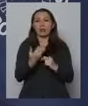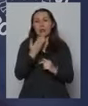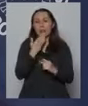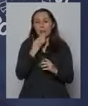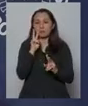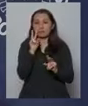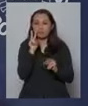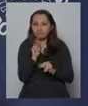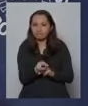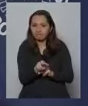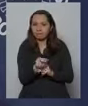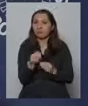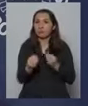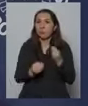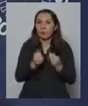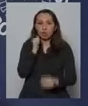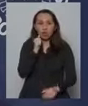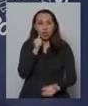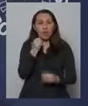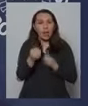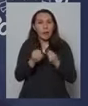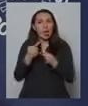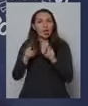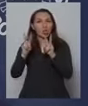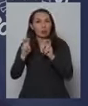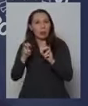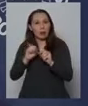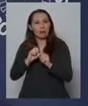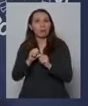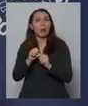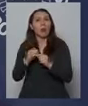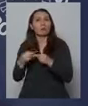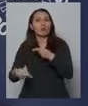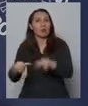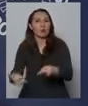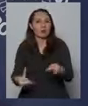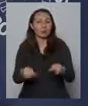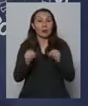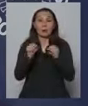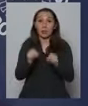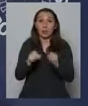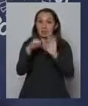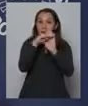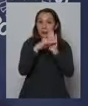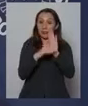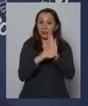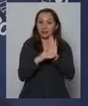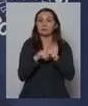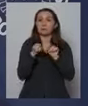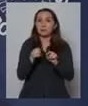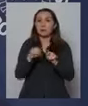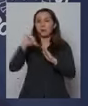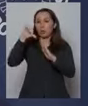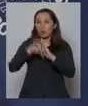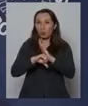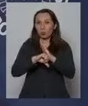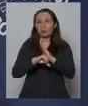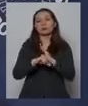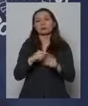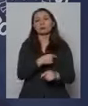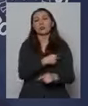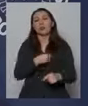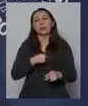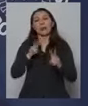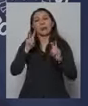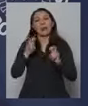estamos atentos a ir mirándolo todos los días. Es por ello que esta medida, esta cuarentena que hemos